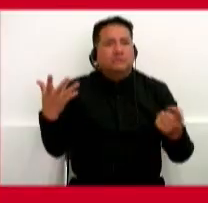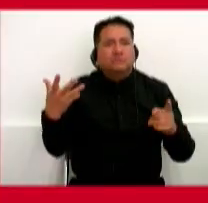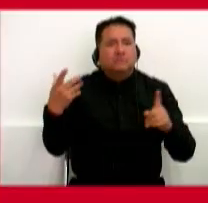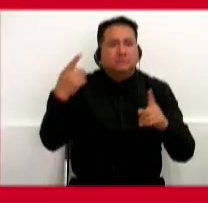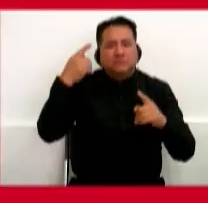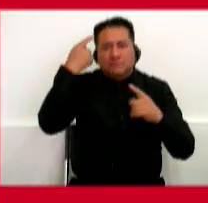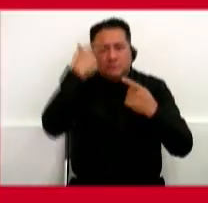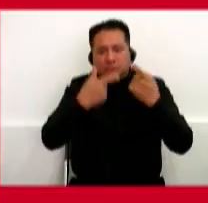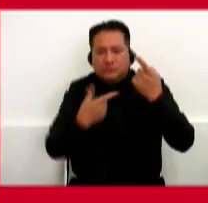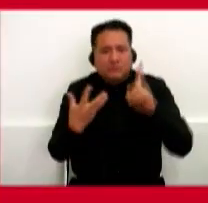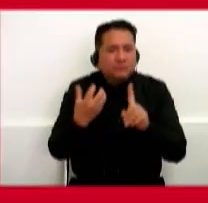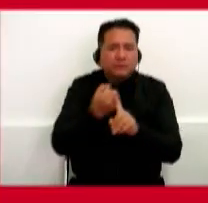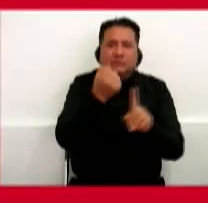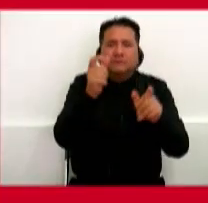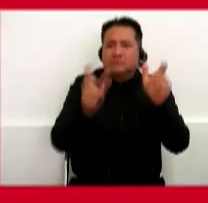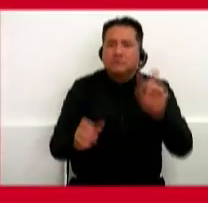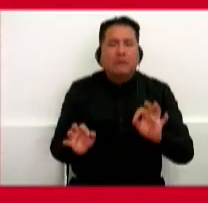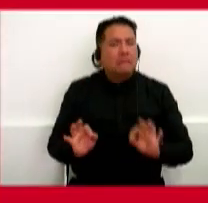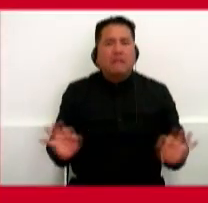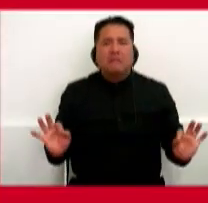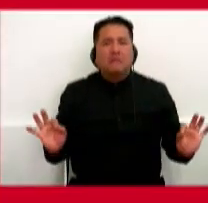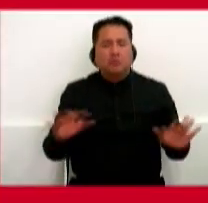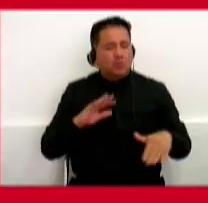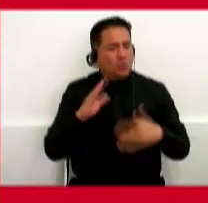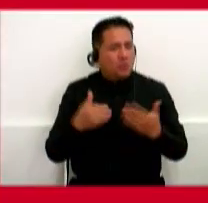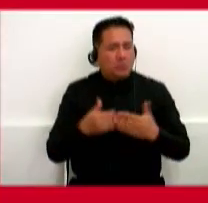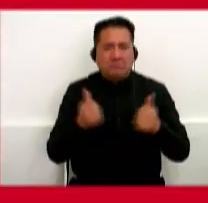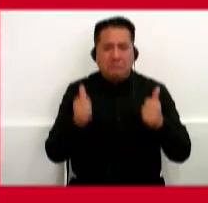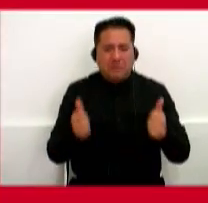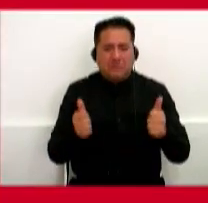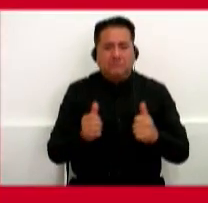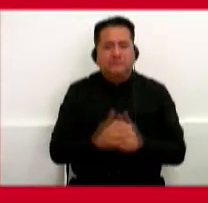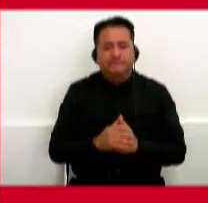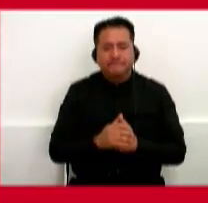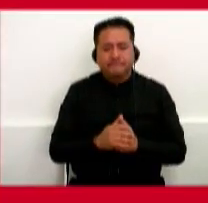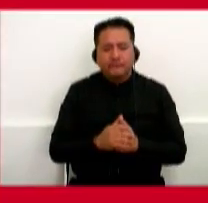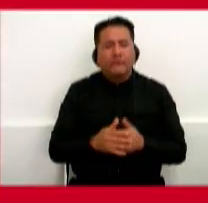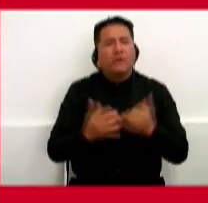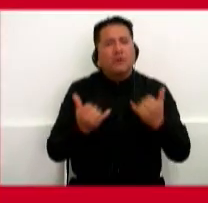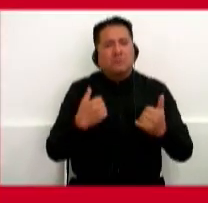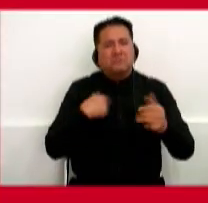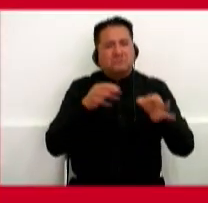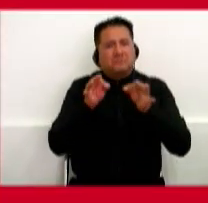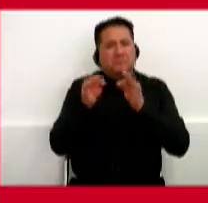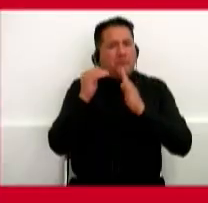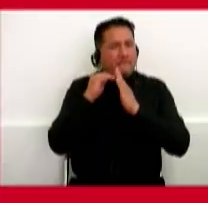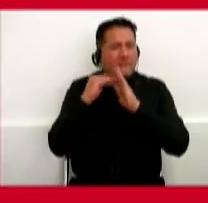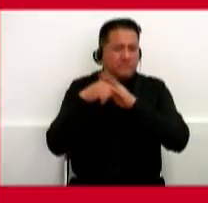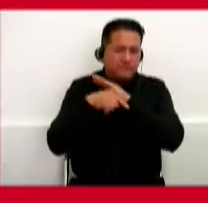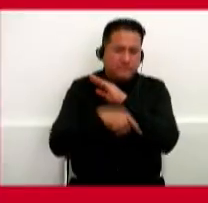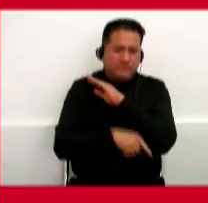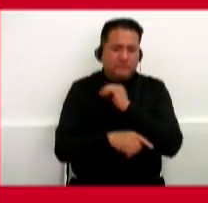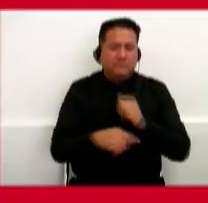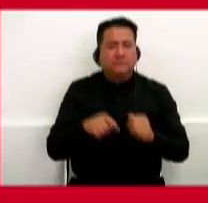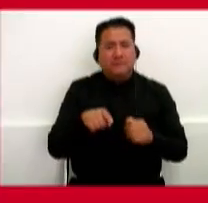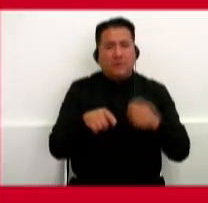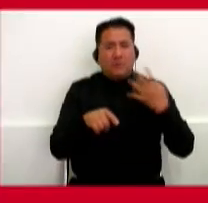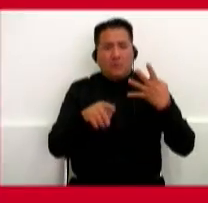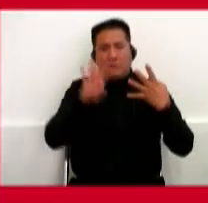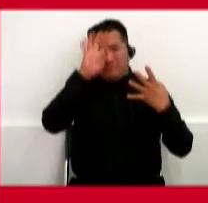Y entrando un poquito más al tema de fondo, la minería ahorita tiene cuatro